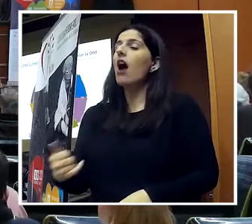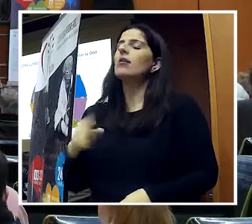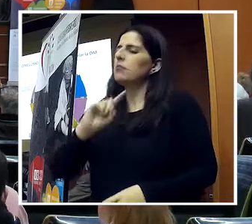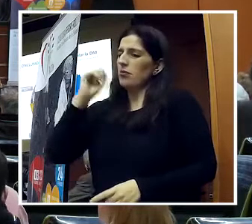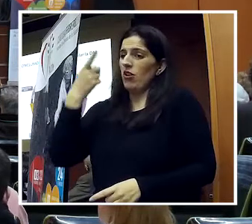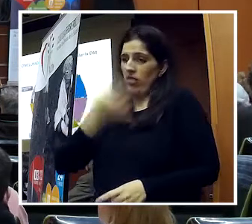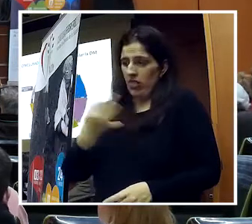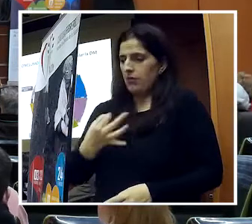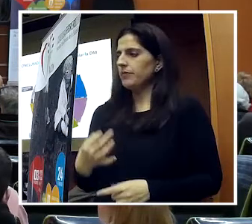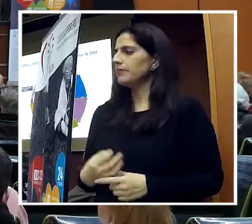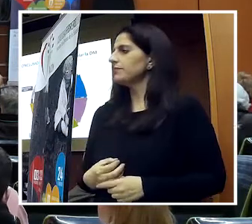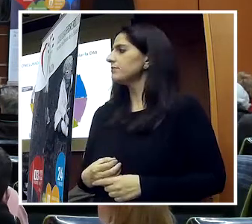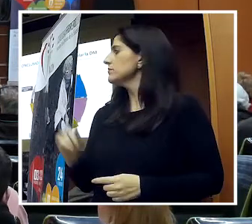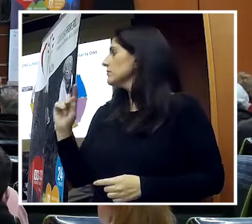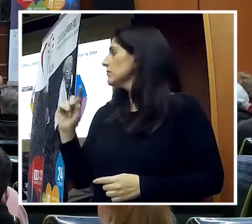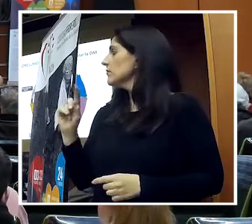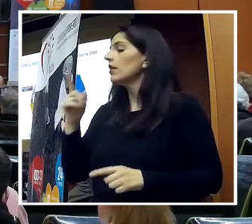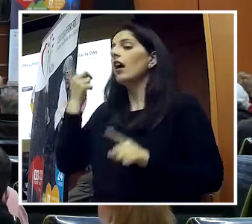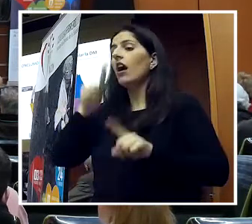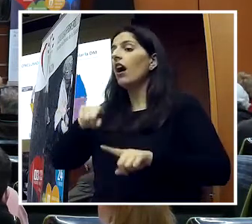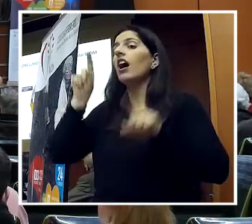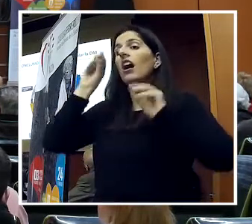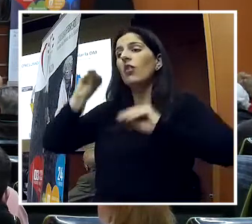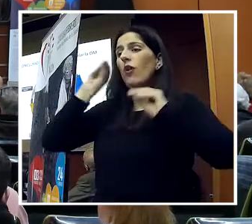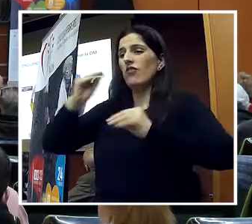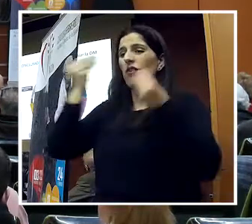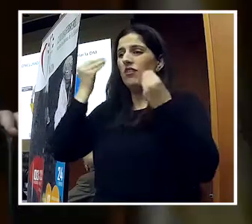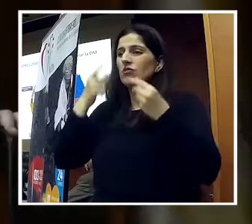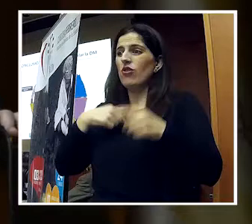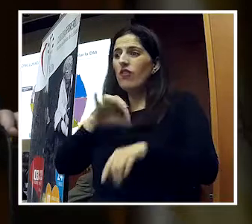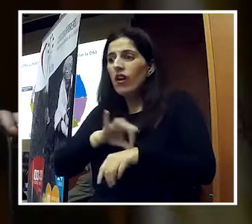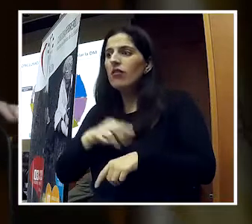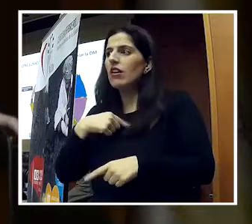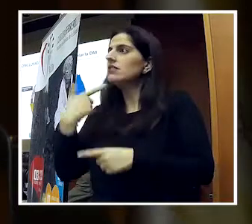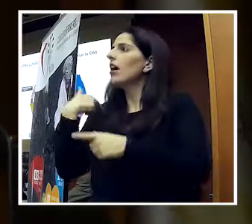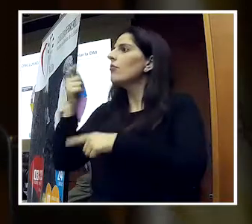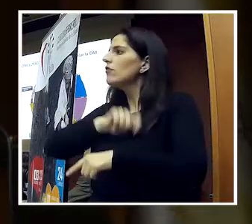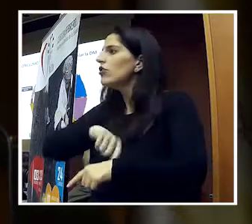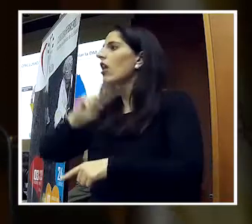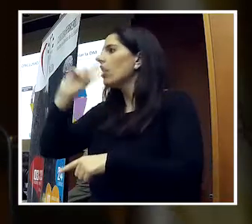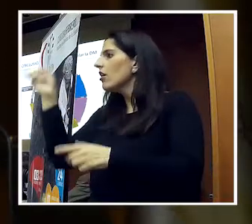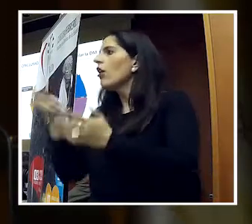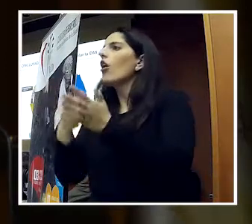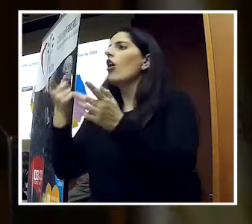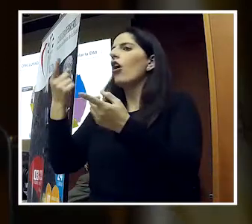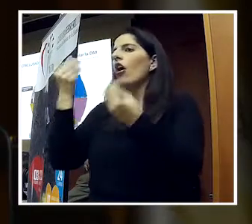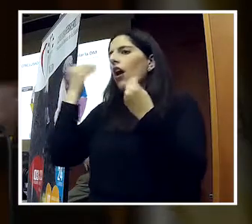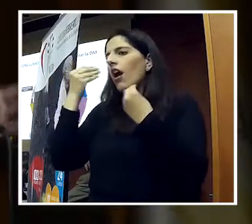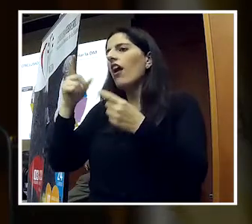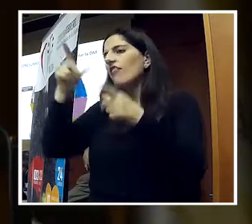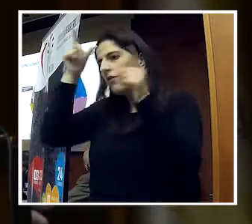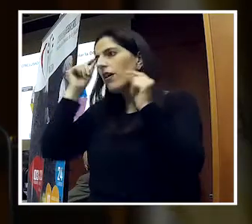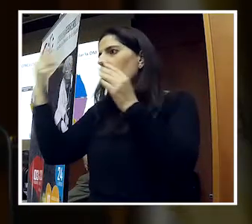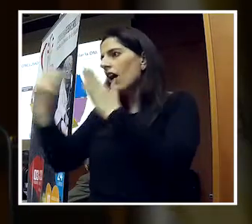paso. Evidentemente, la educación diabetológica. Necesitamos de los profesionales de enfermería, las educadoras de los hospitales y